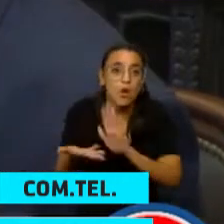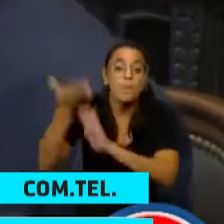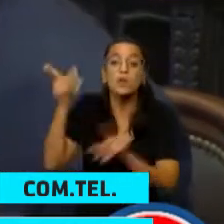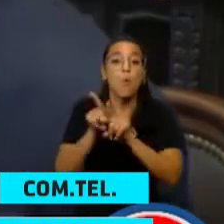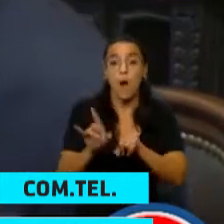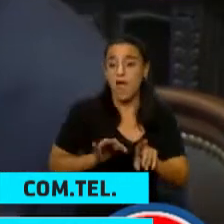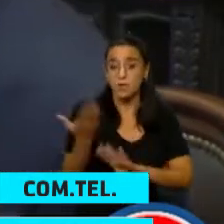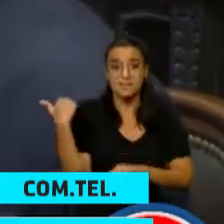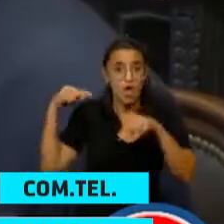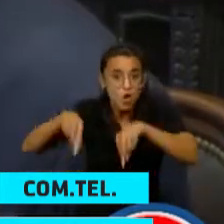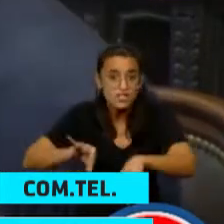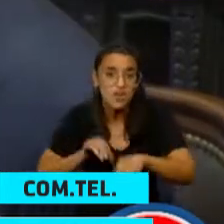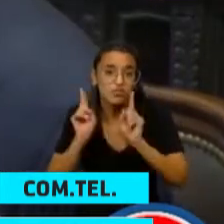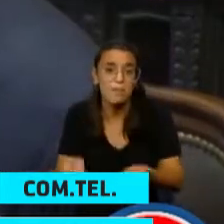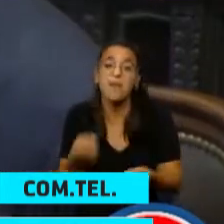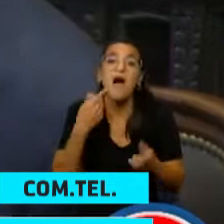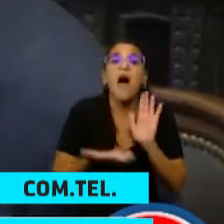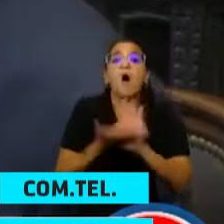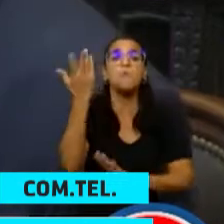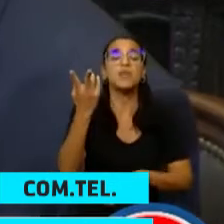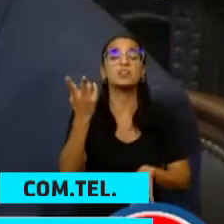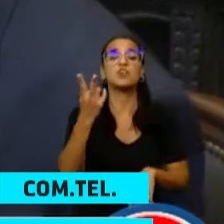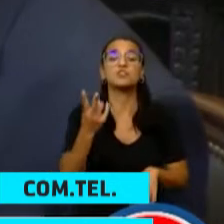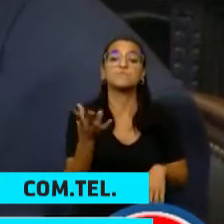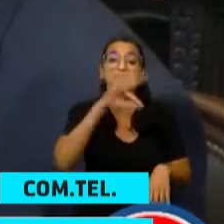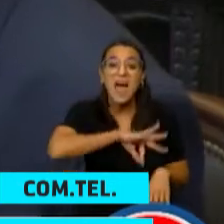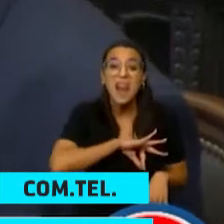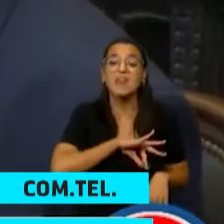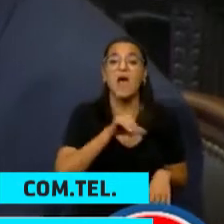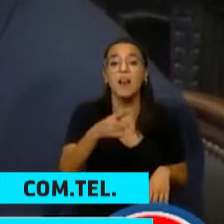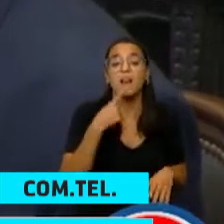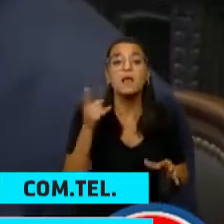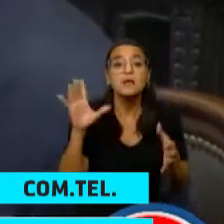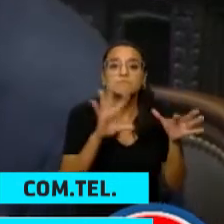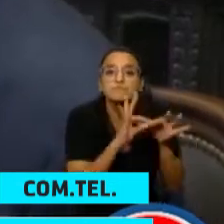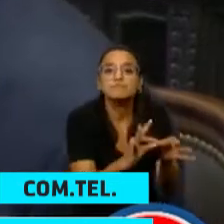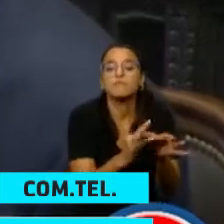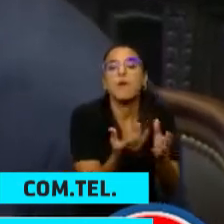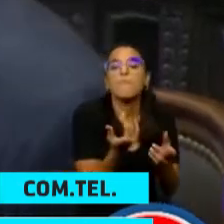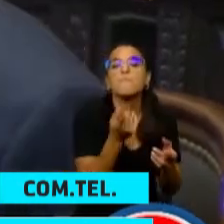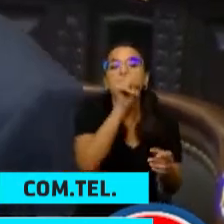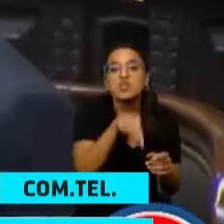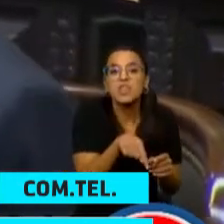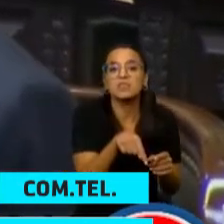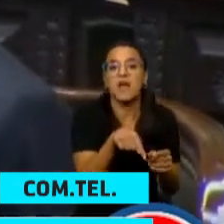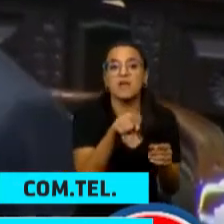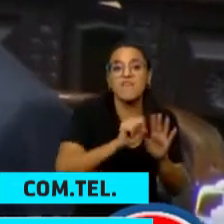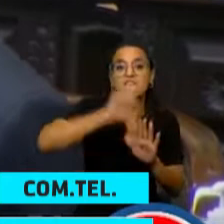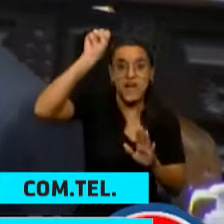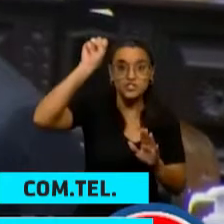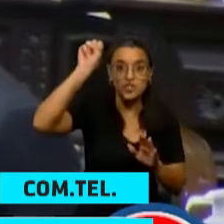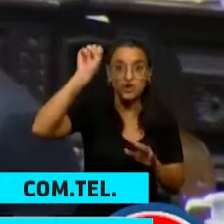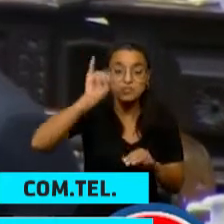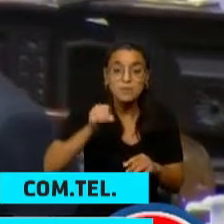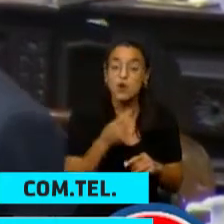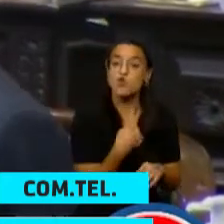que viene, y si se da, lo que tenemos que saber que también dentro del recinto nosotros tenemos que tener